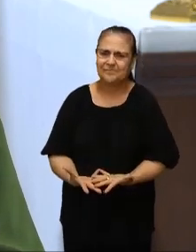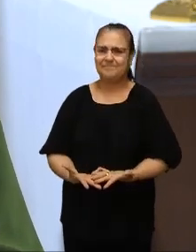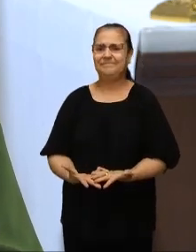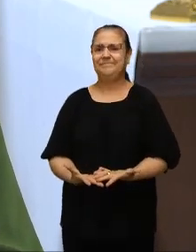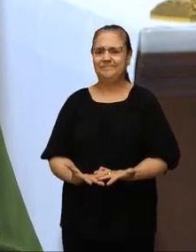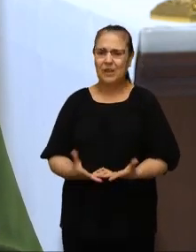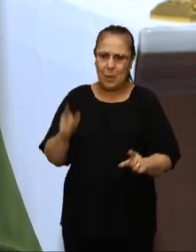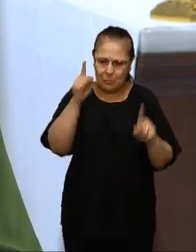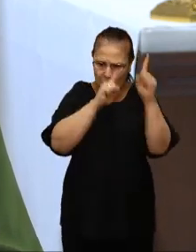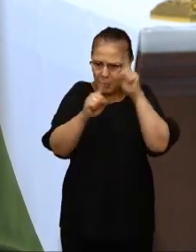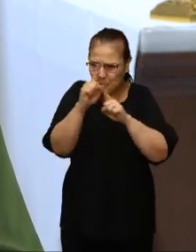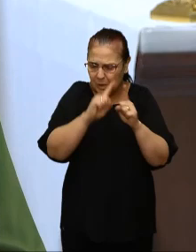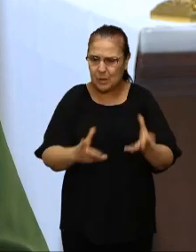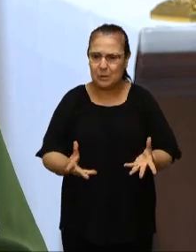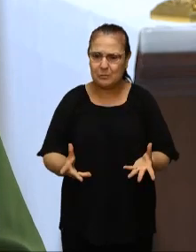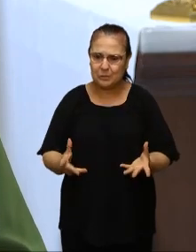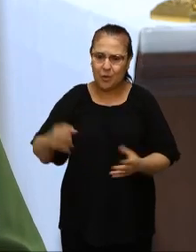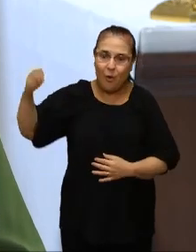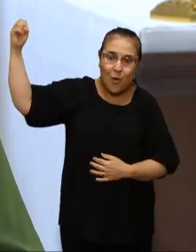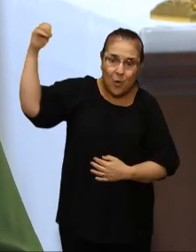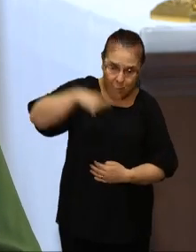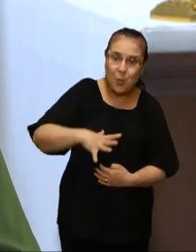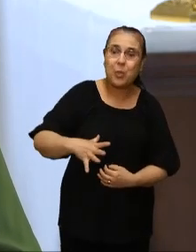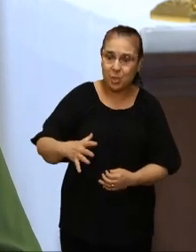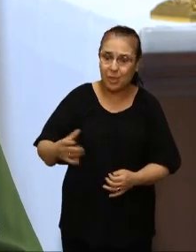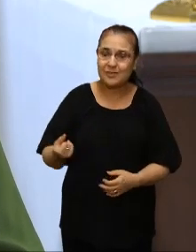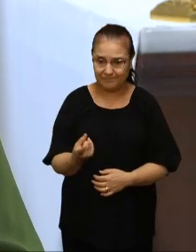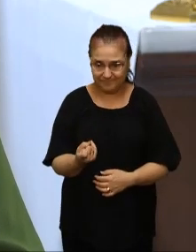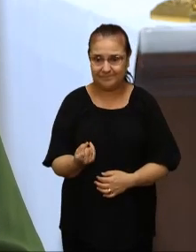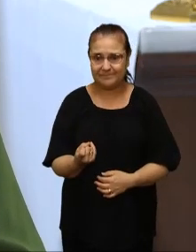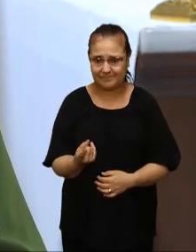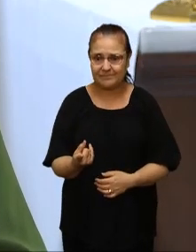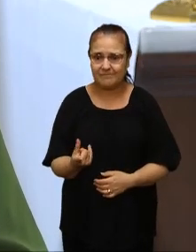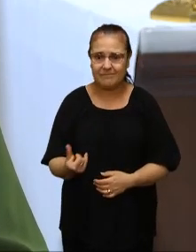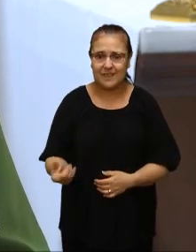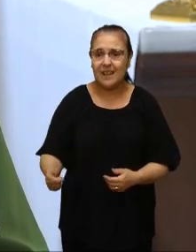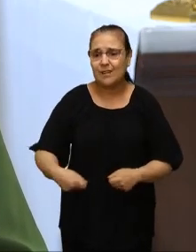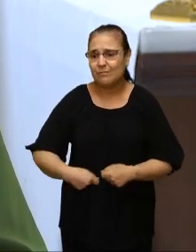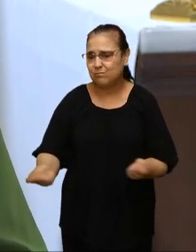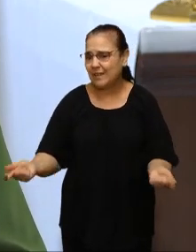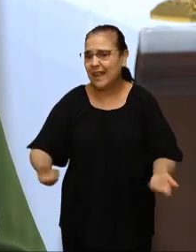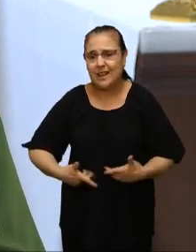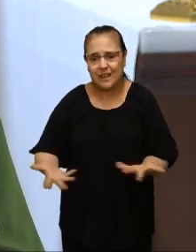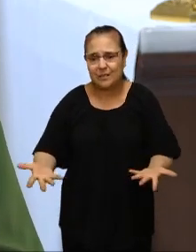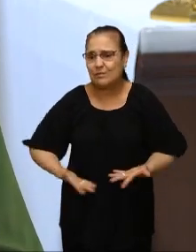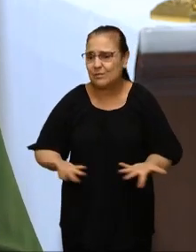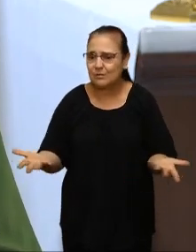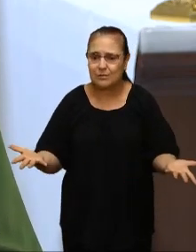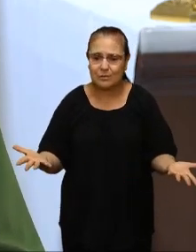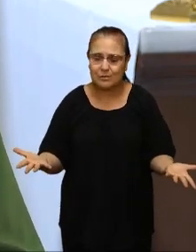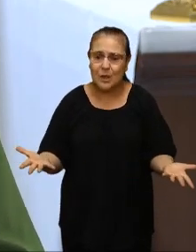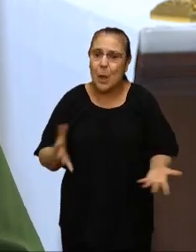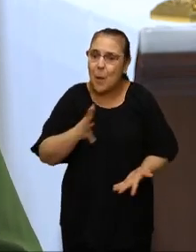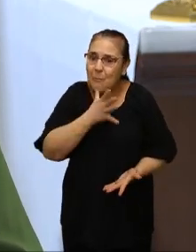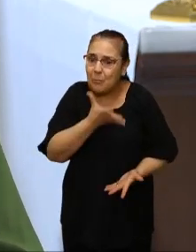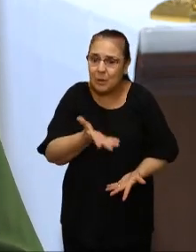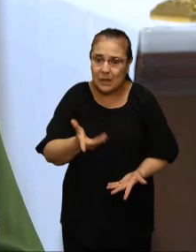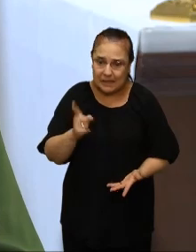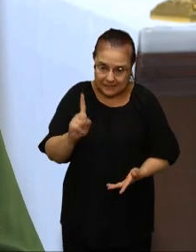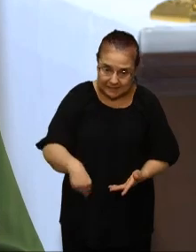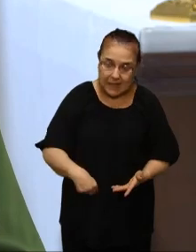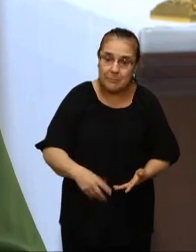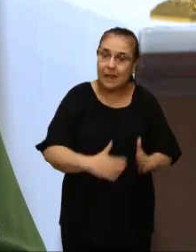en preocupación. Que seamos generosos porque de nosotros depende también que la Iglesia pueda